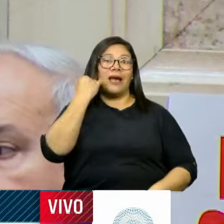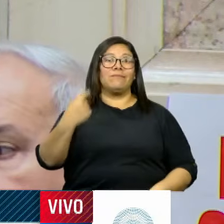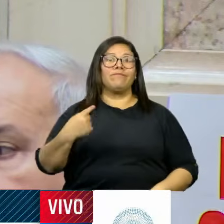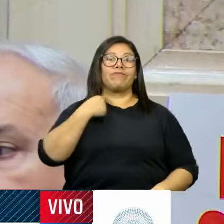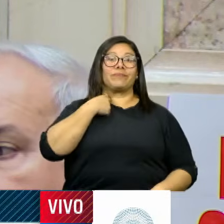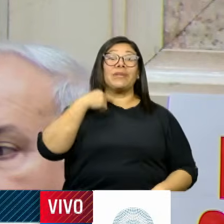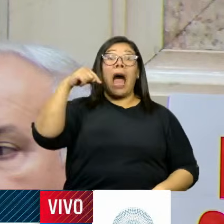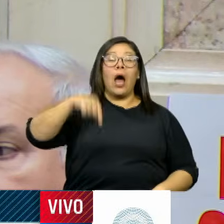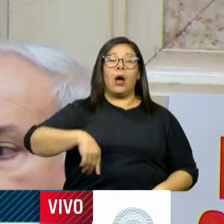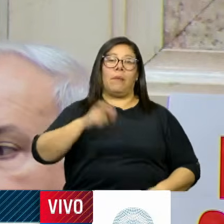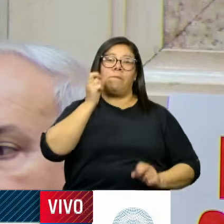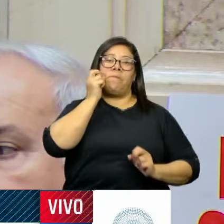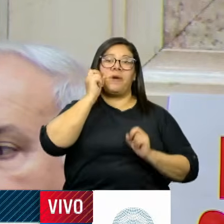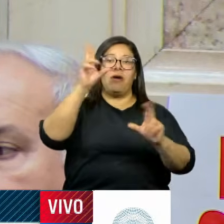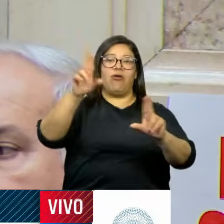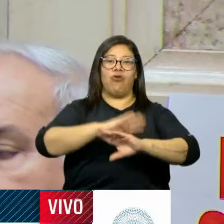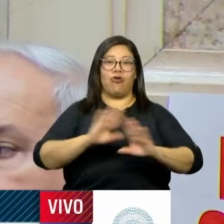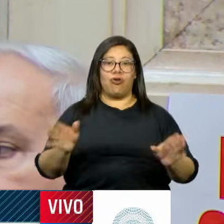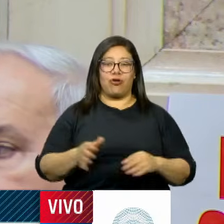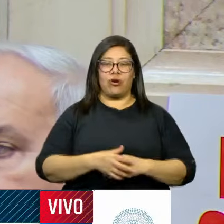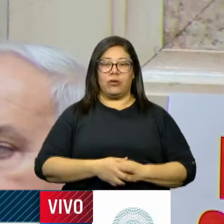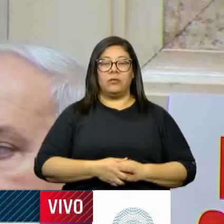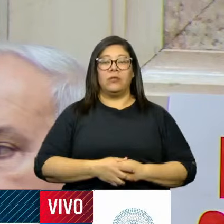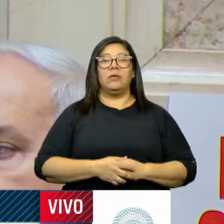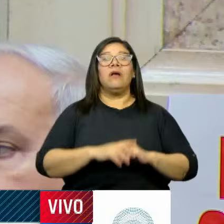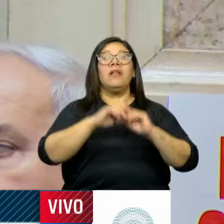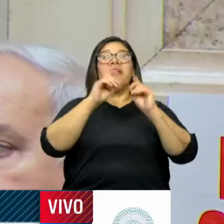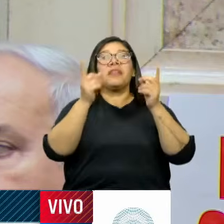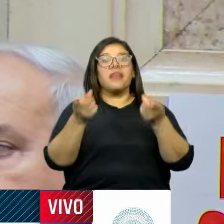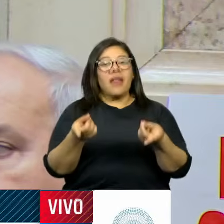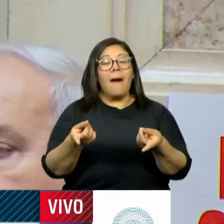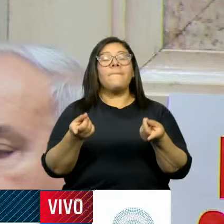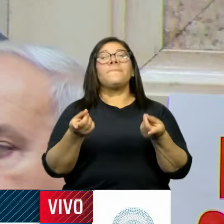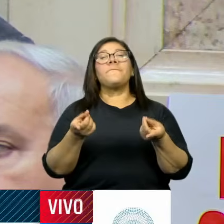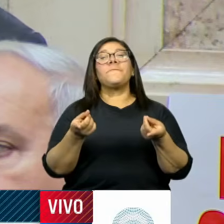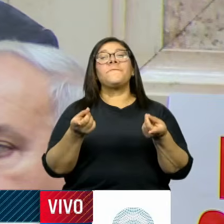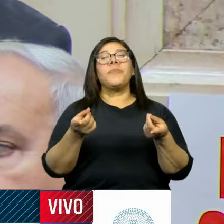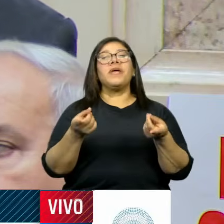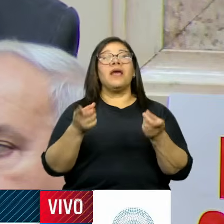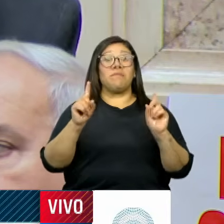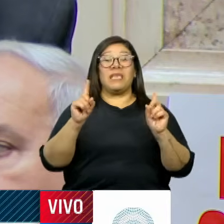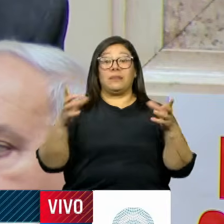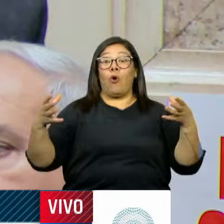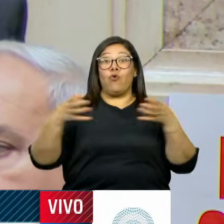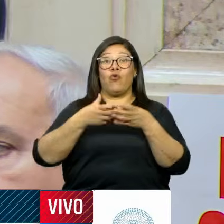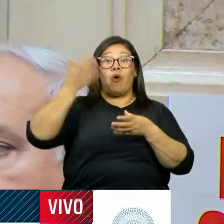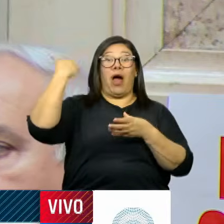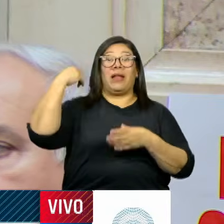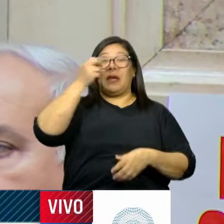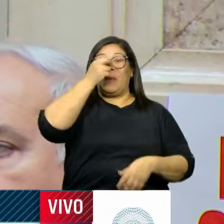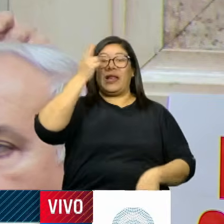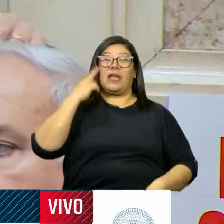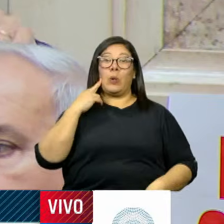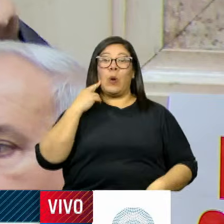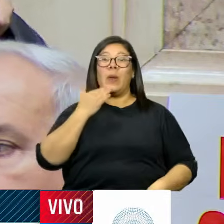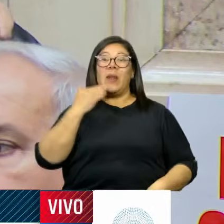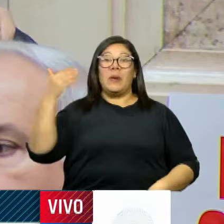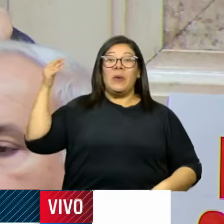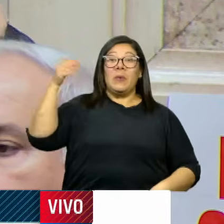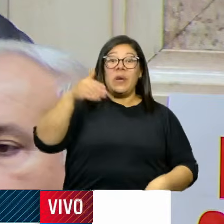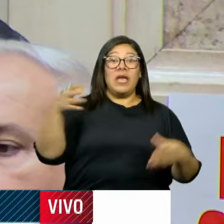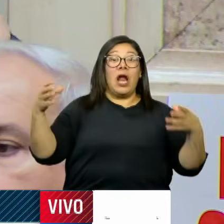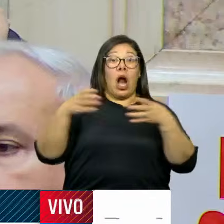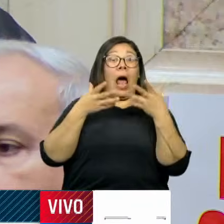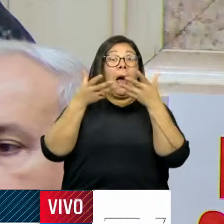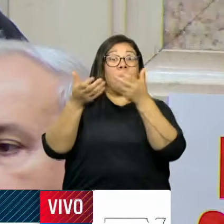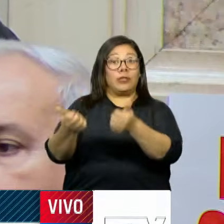el resto del elenco de la transparencia moral que vinieron a vendernos está completamente